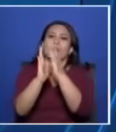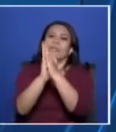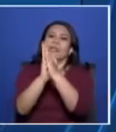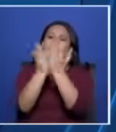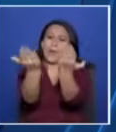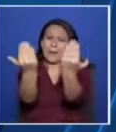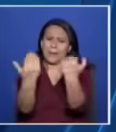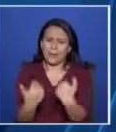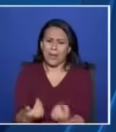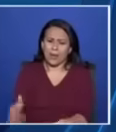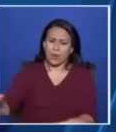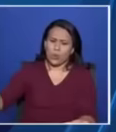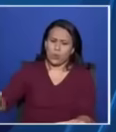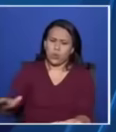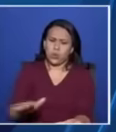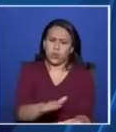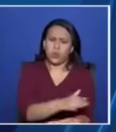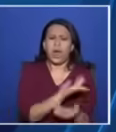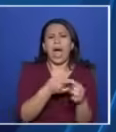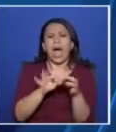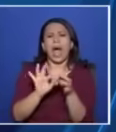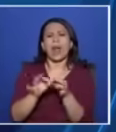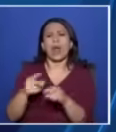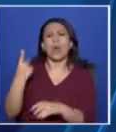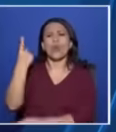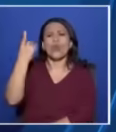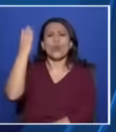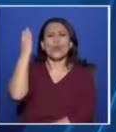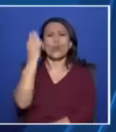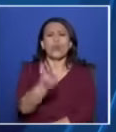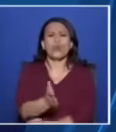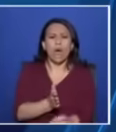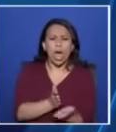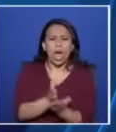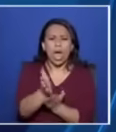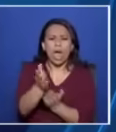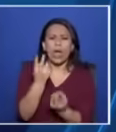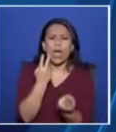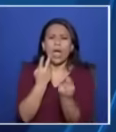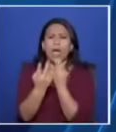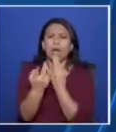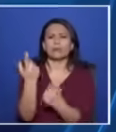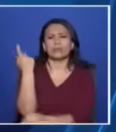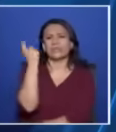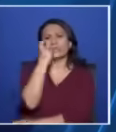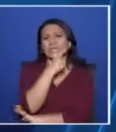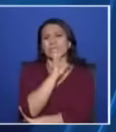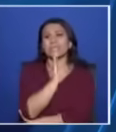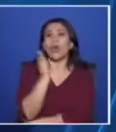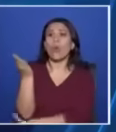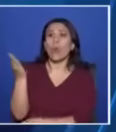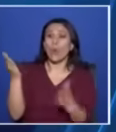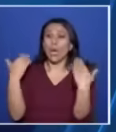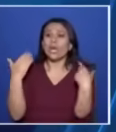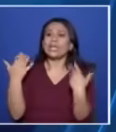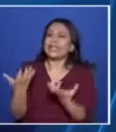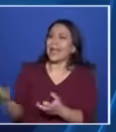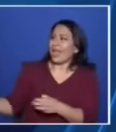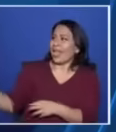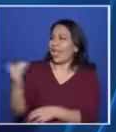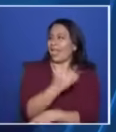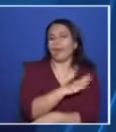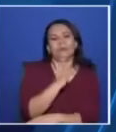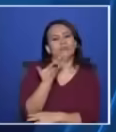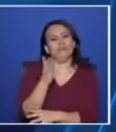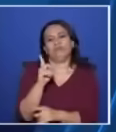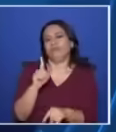autoridades que envíen maquinaria para que arregle la única vía de acceso a esa zona de Guayas. Sí, como se observa en este video, la ruta está llena